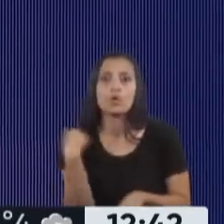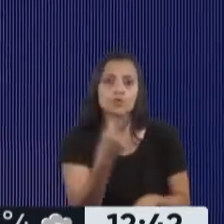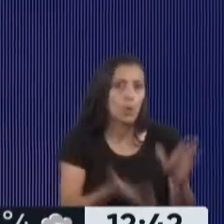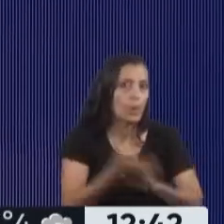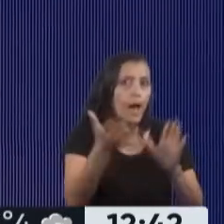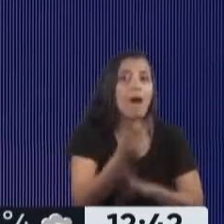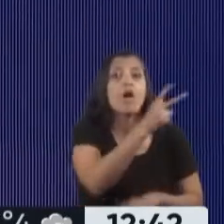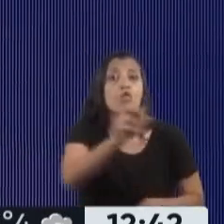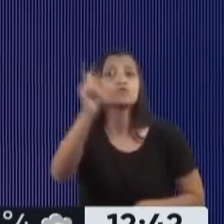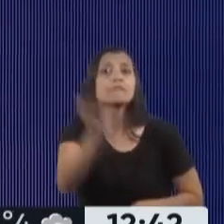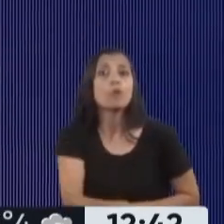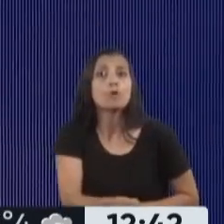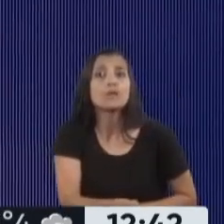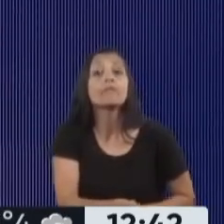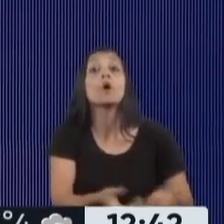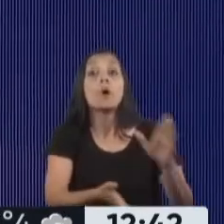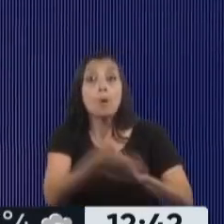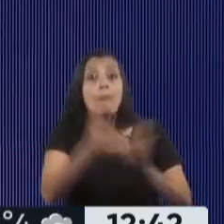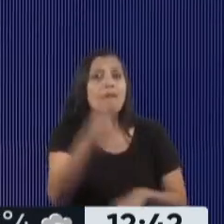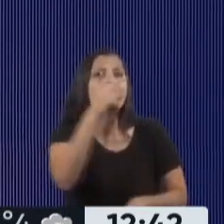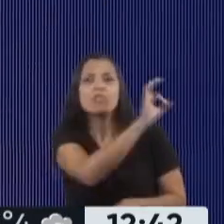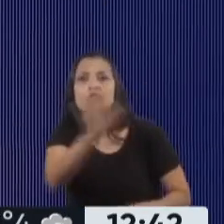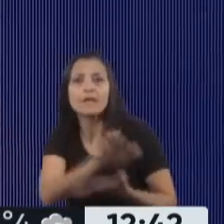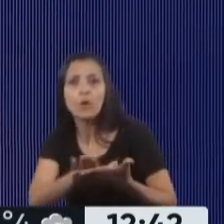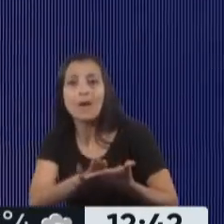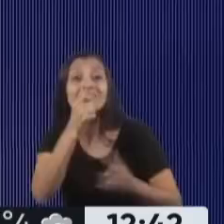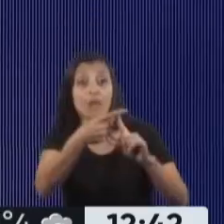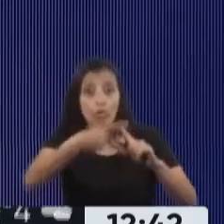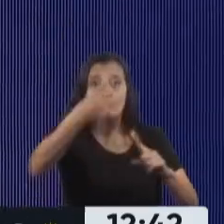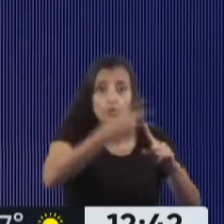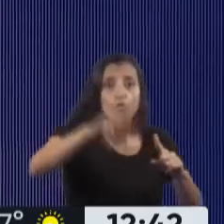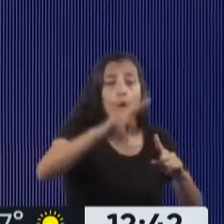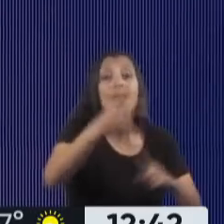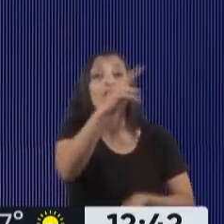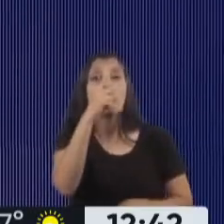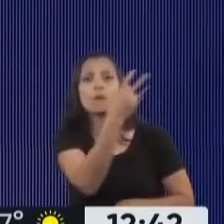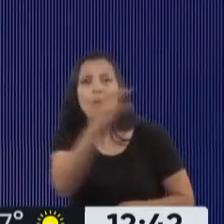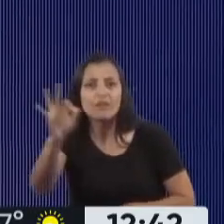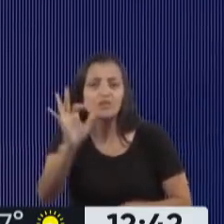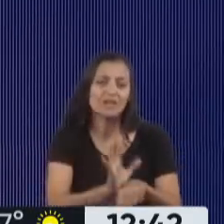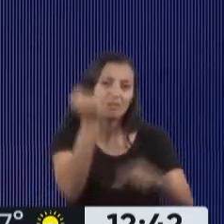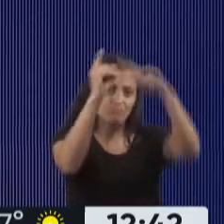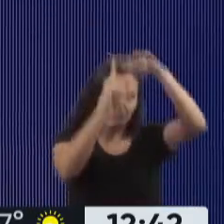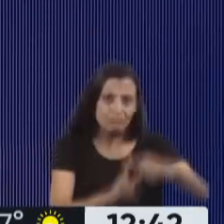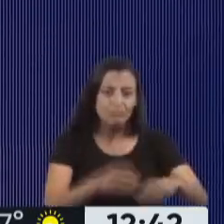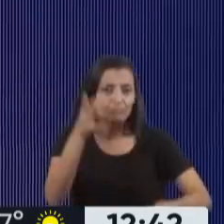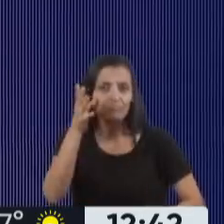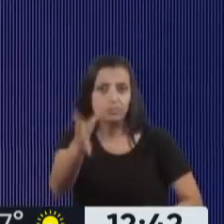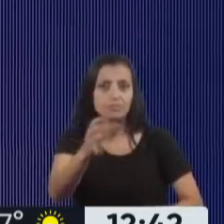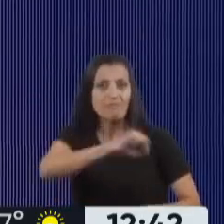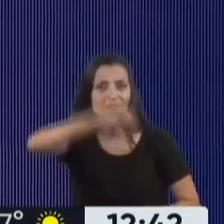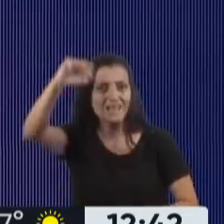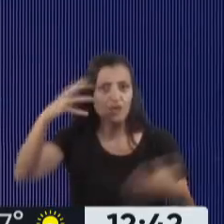al 200%, nos íbamos a 1.200 de base, y si era el doble, 2.400. Por otra